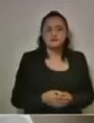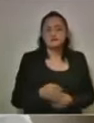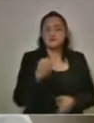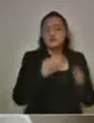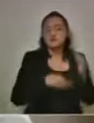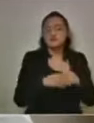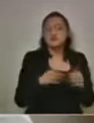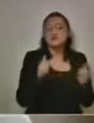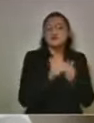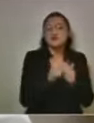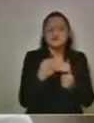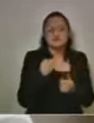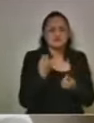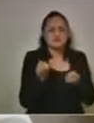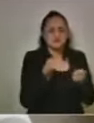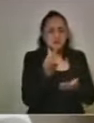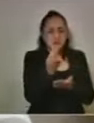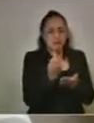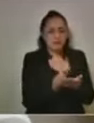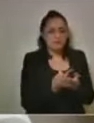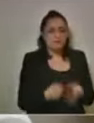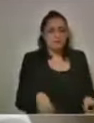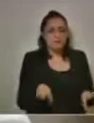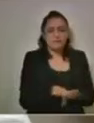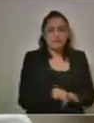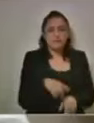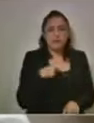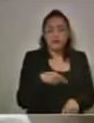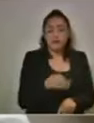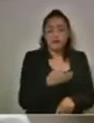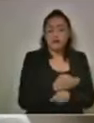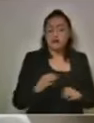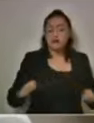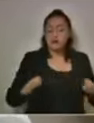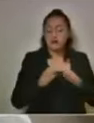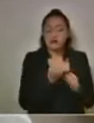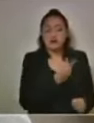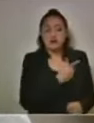es parte de la estrategia en la crisis kobe